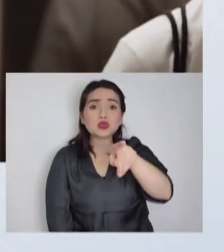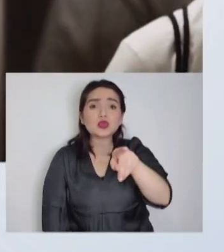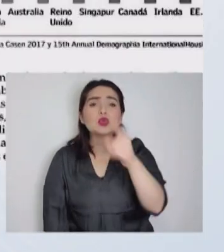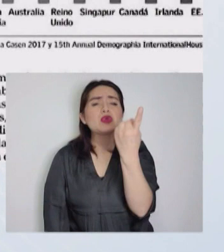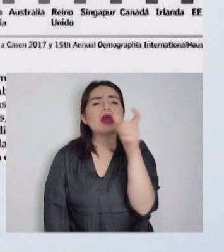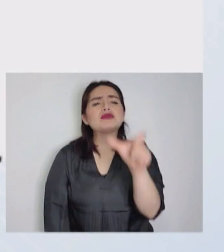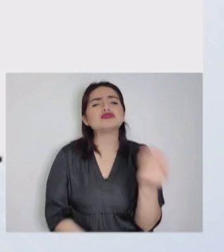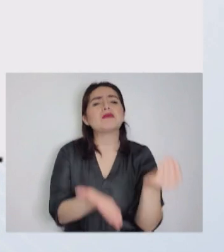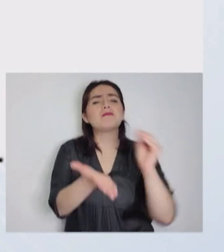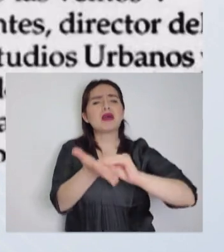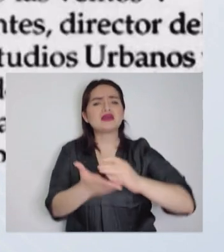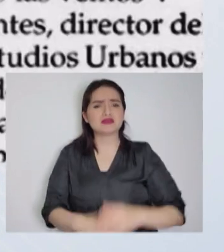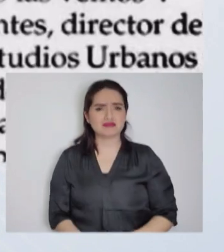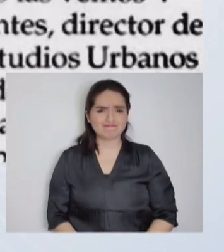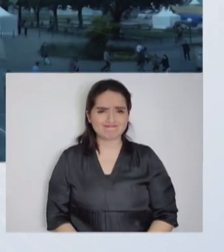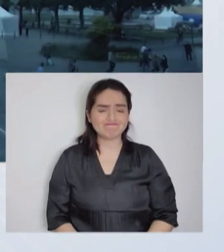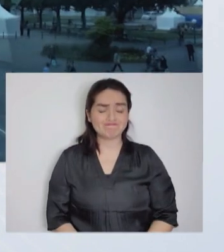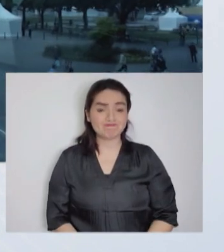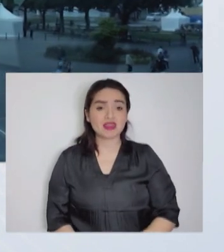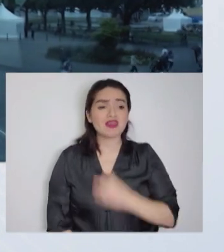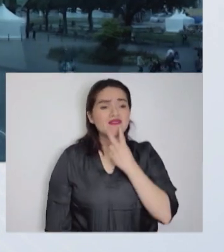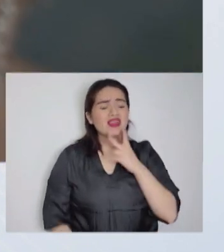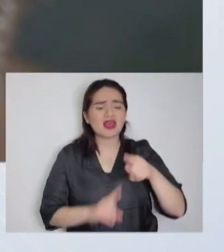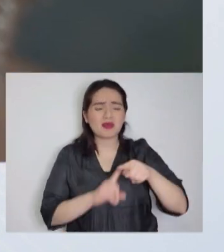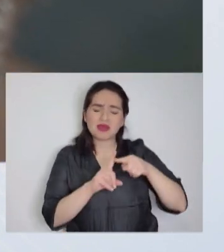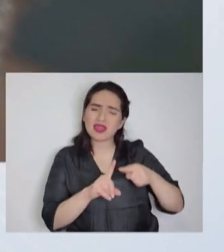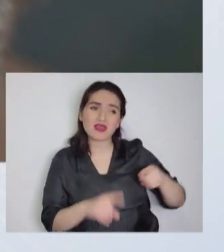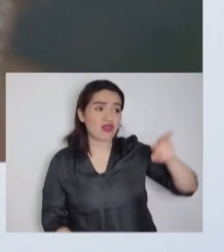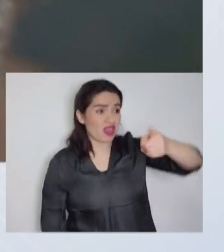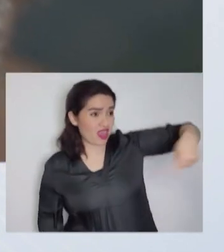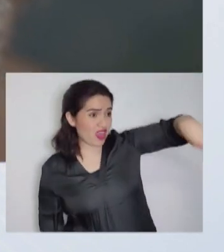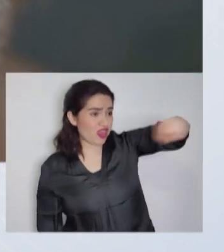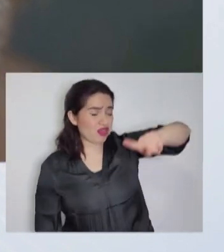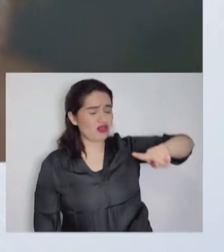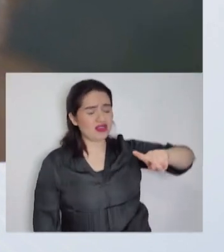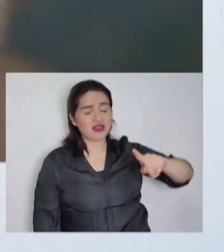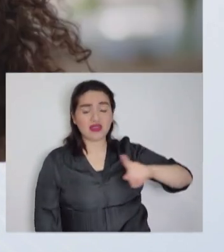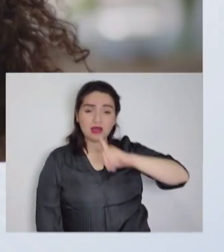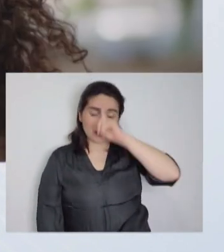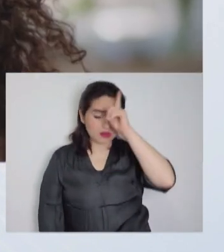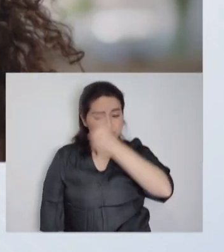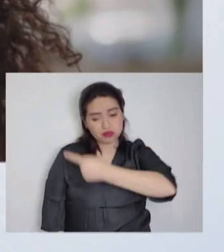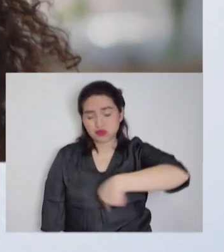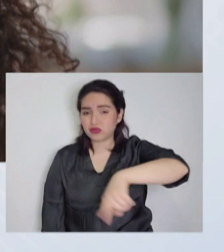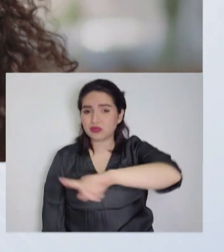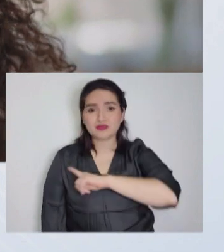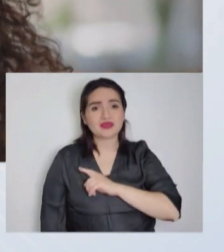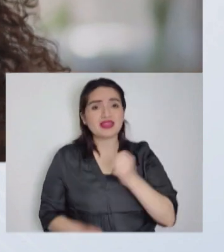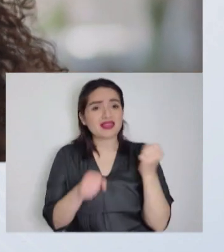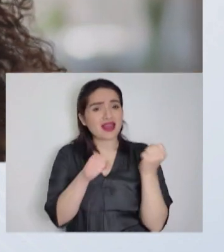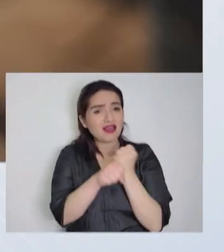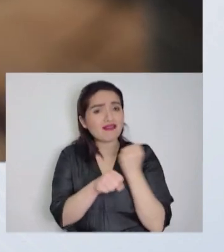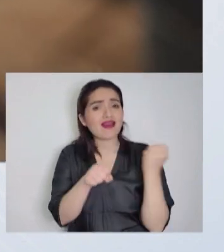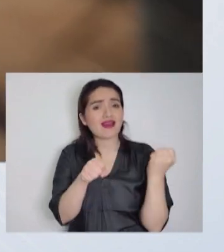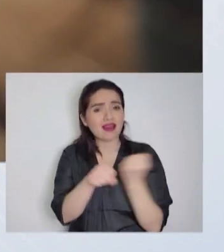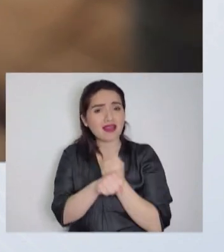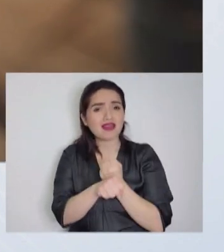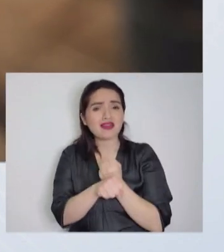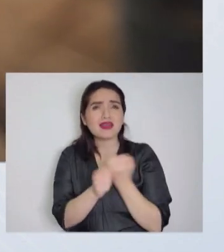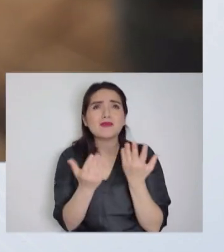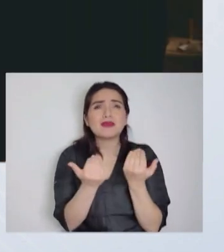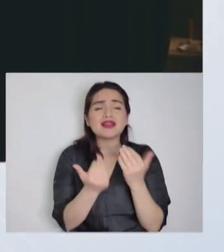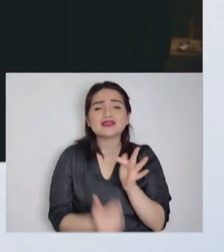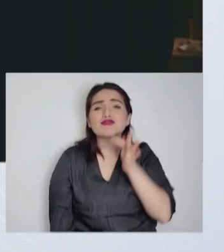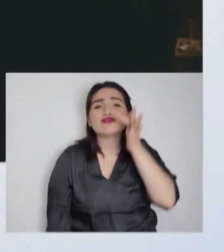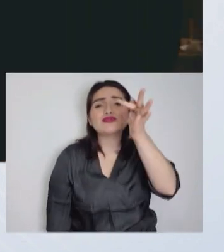el peso de vivir en un país donde eres un número más, lidiando con la vida medias con la que nos han acostumbrado,